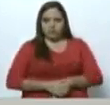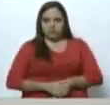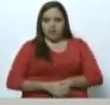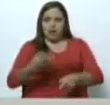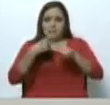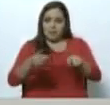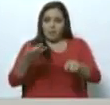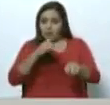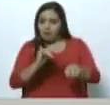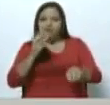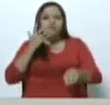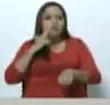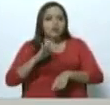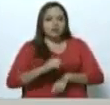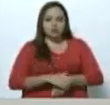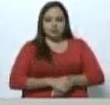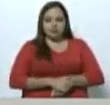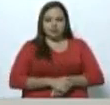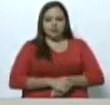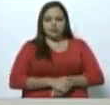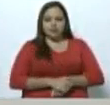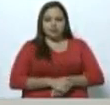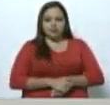acoge más bien